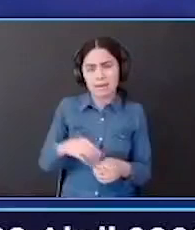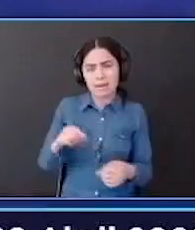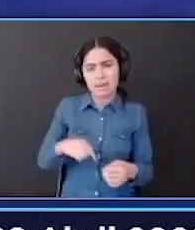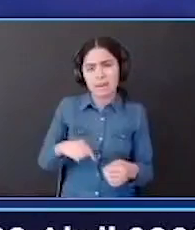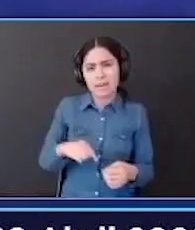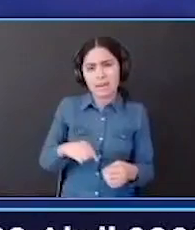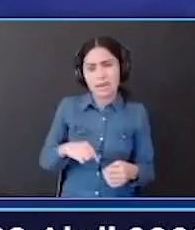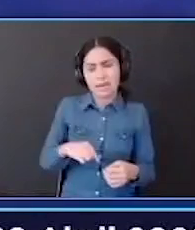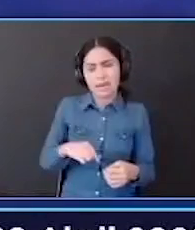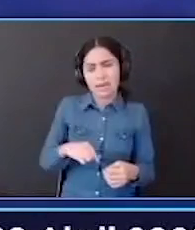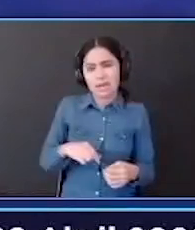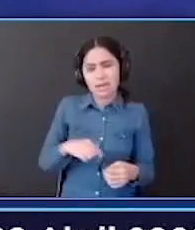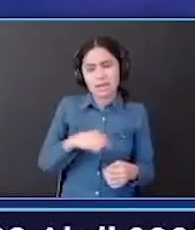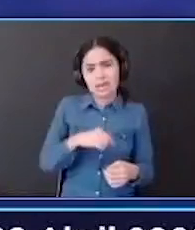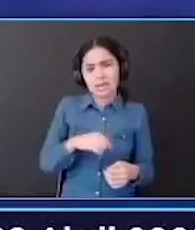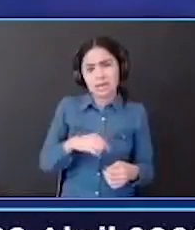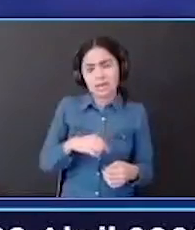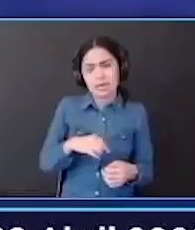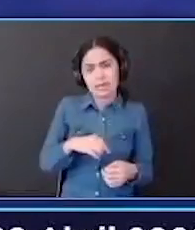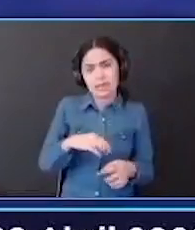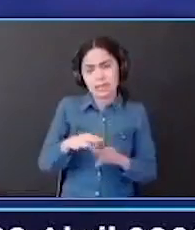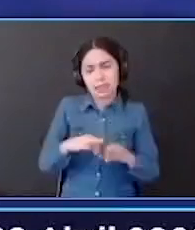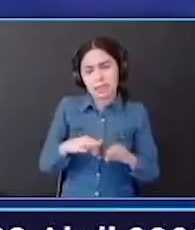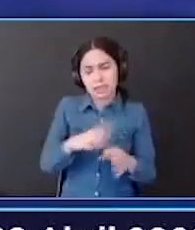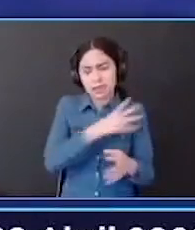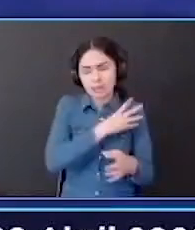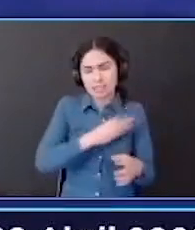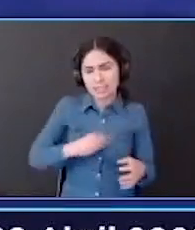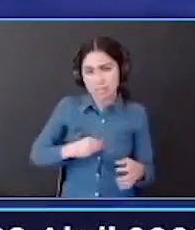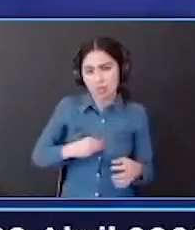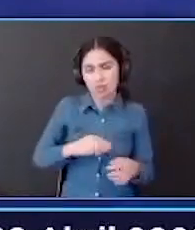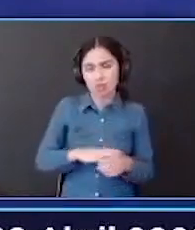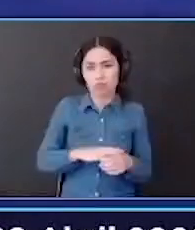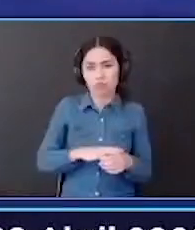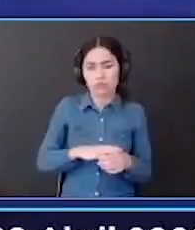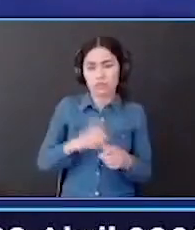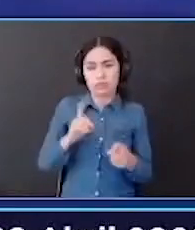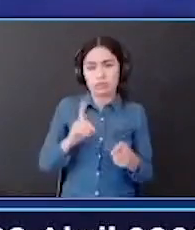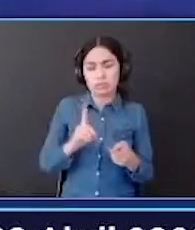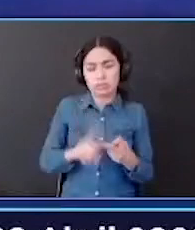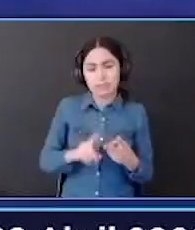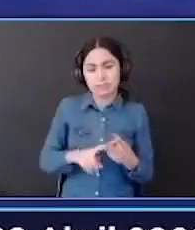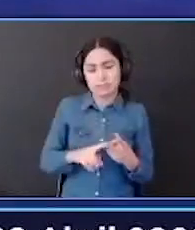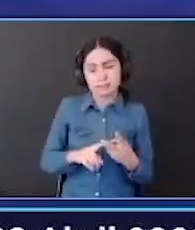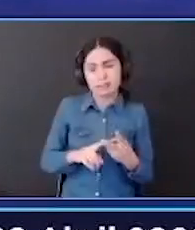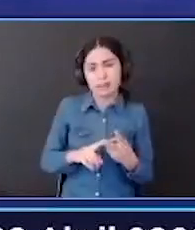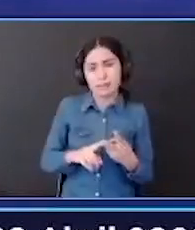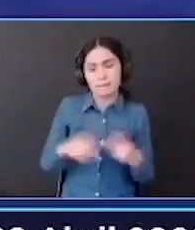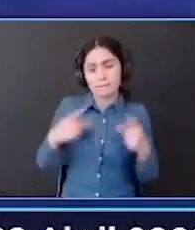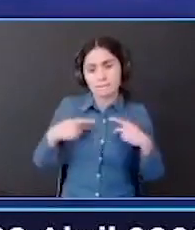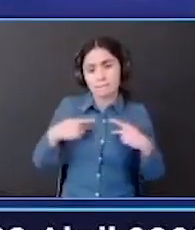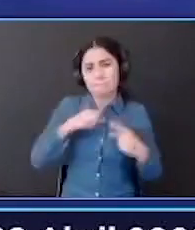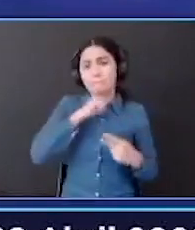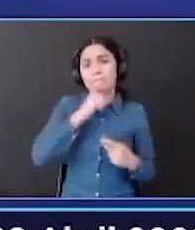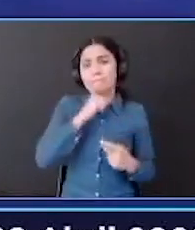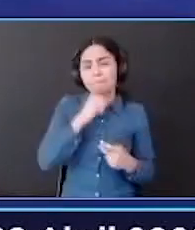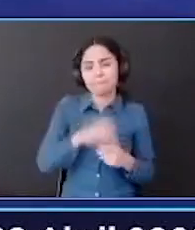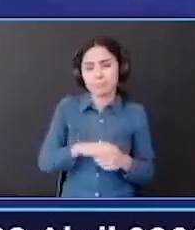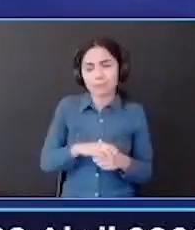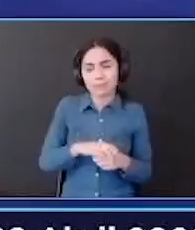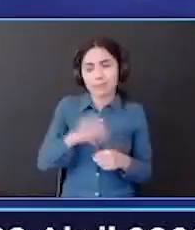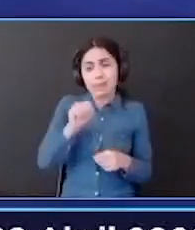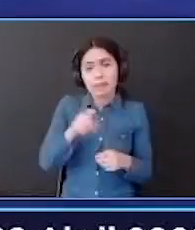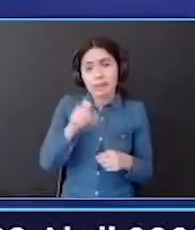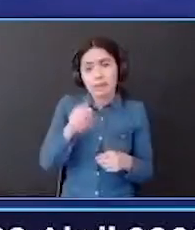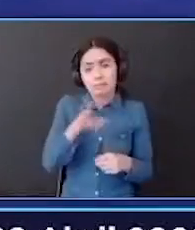hacia niñas, niños y personas mayores. Y buscamos también prevenir conductas de riesgo